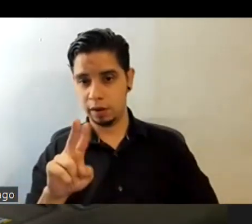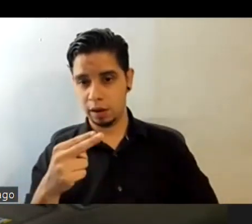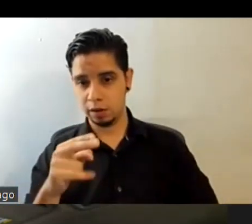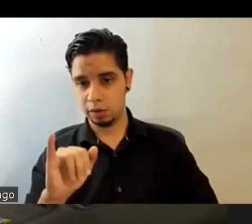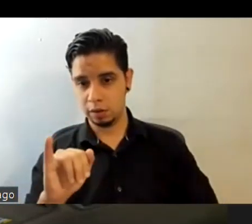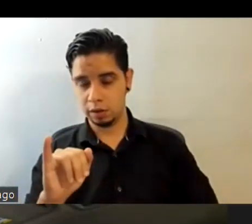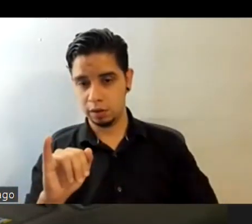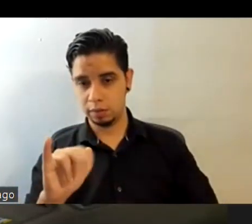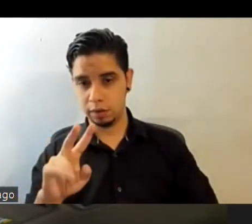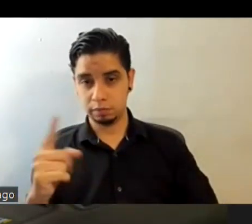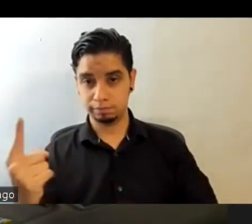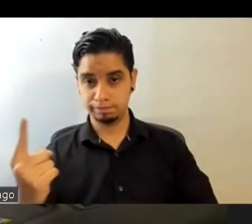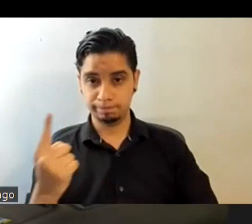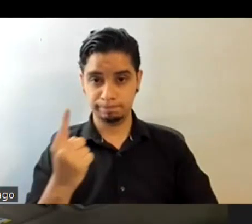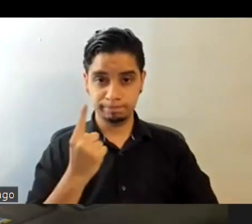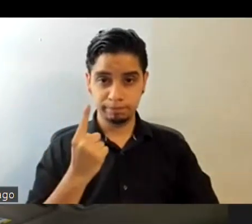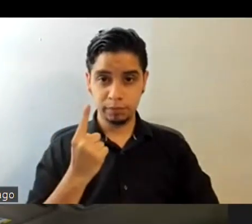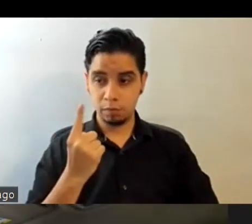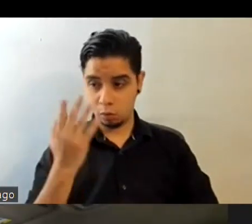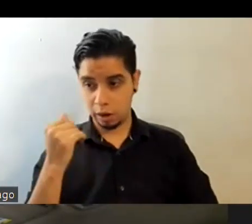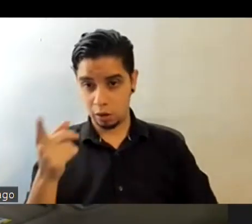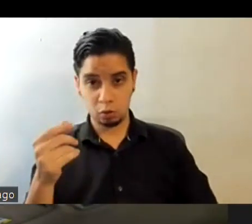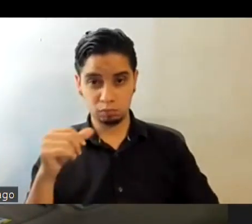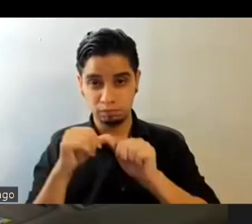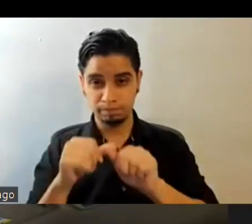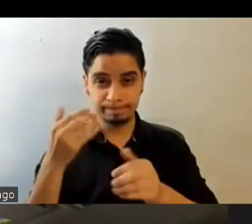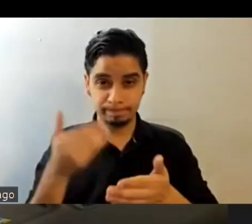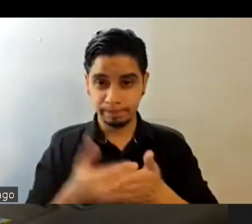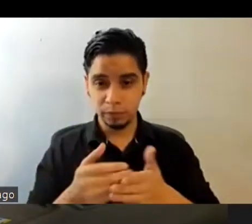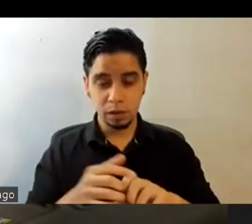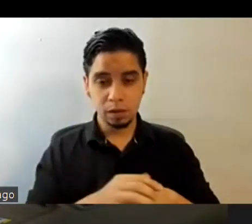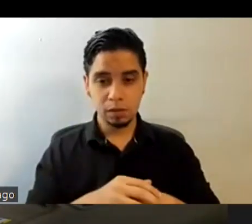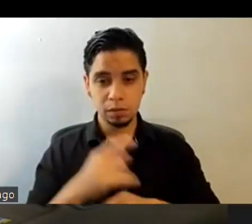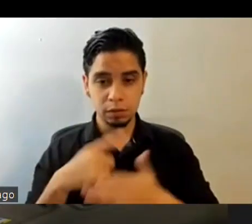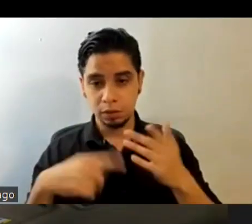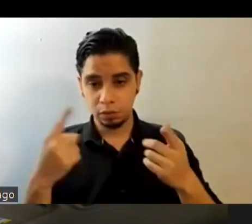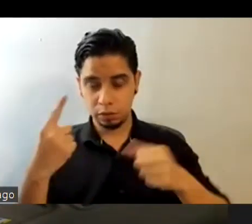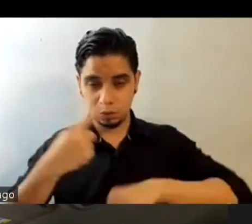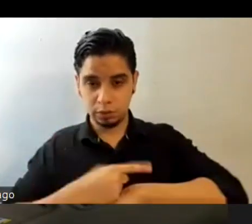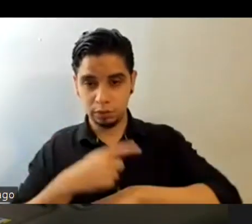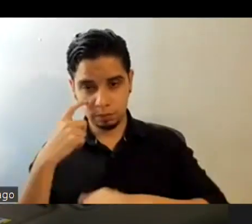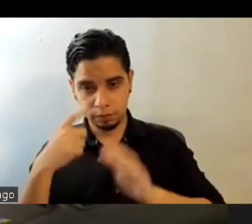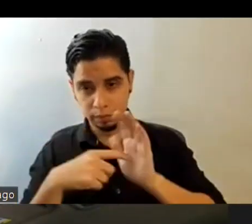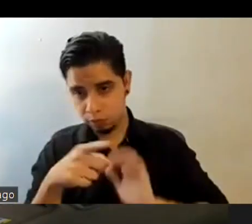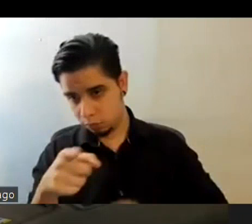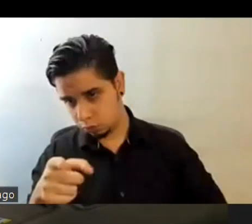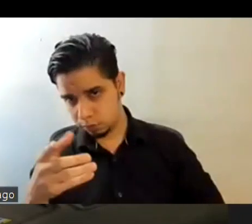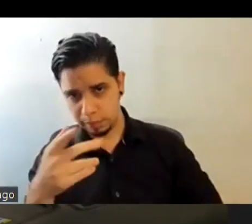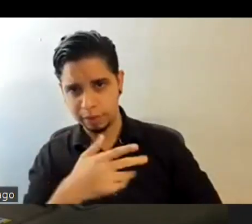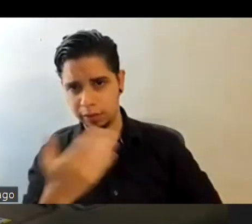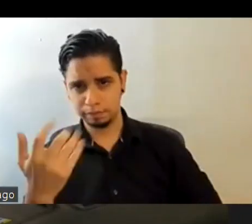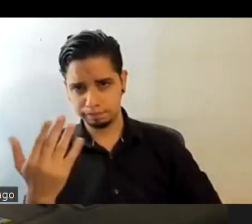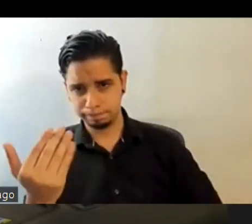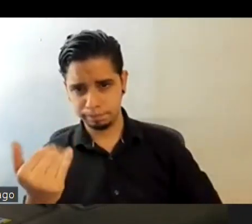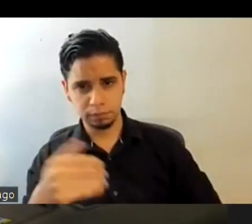este miedo porque estos pacientes van a seguir llegando. Así que yo una vez identifiqué un paciente en el hospital y dije, yo quiero ese paciente. Ay,